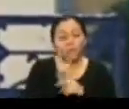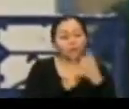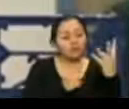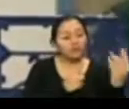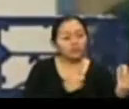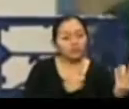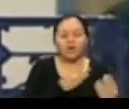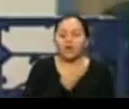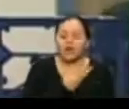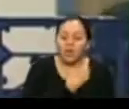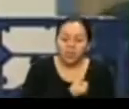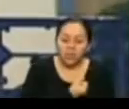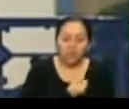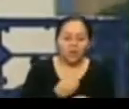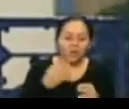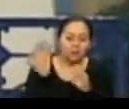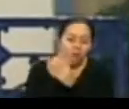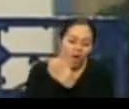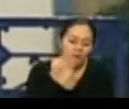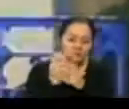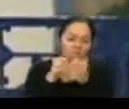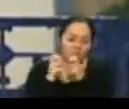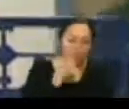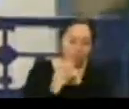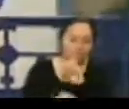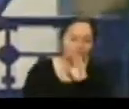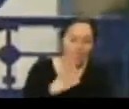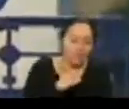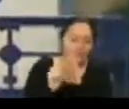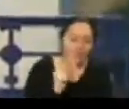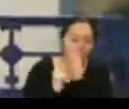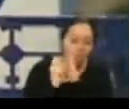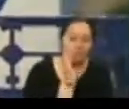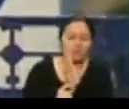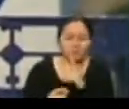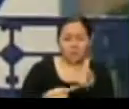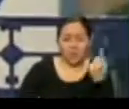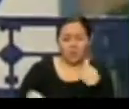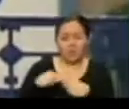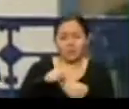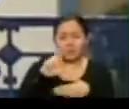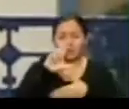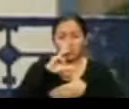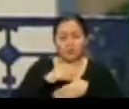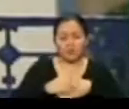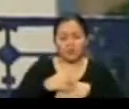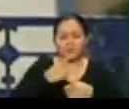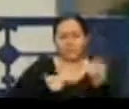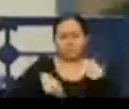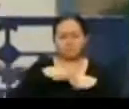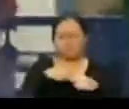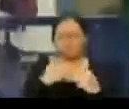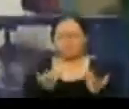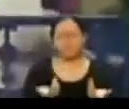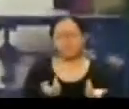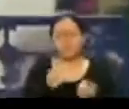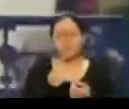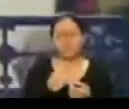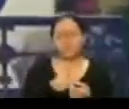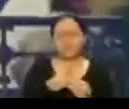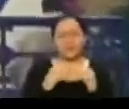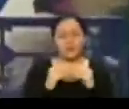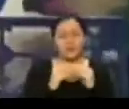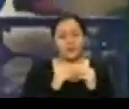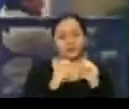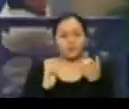amarguen. Ya no pueden volver a esa América Latina del pasado, donde tenían